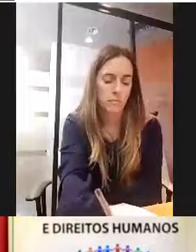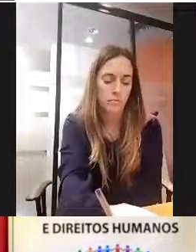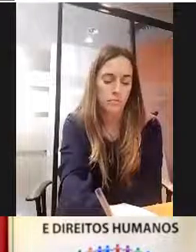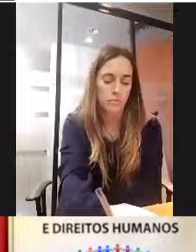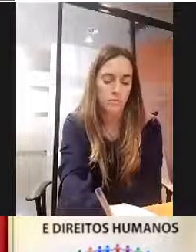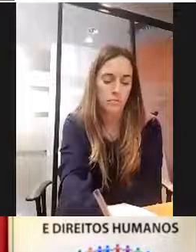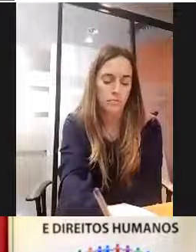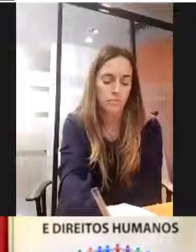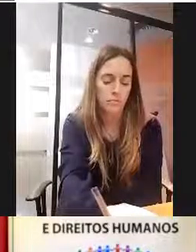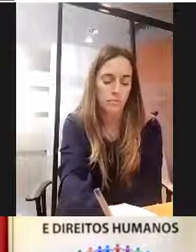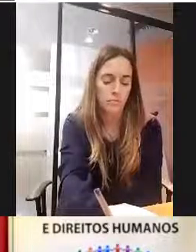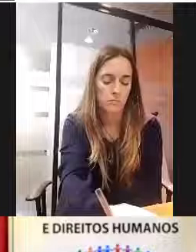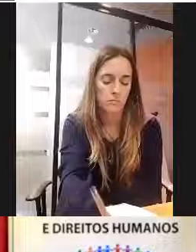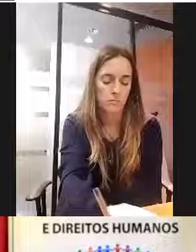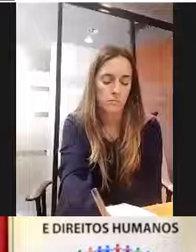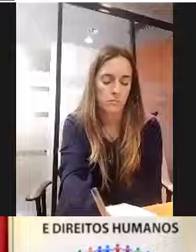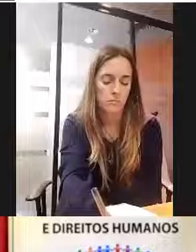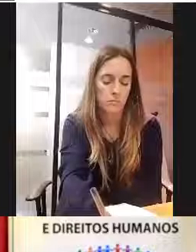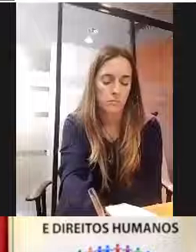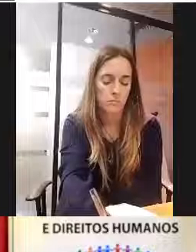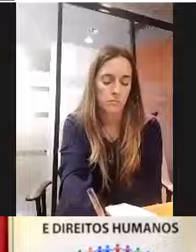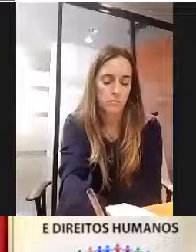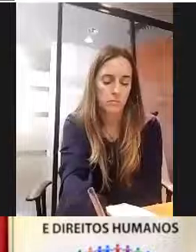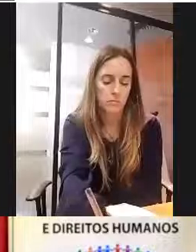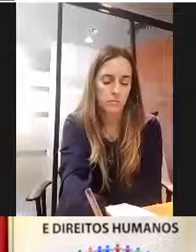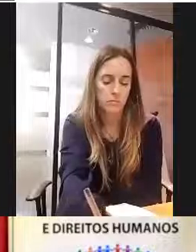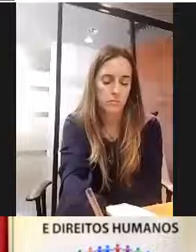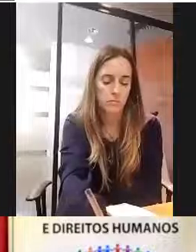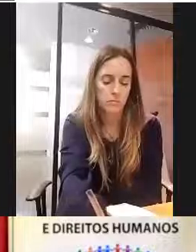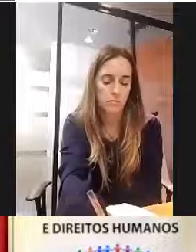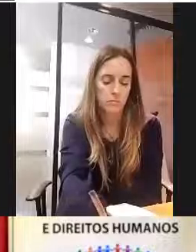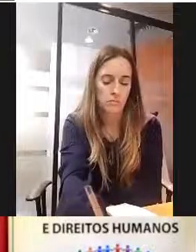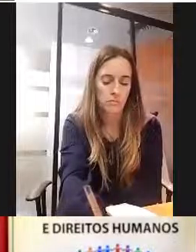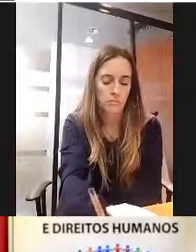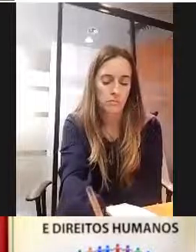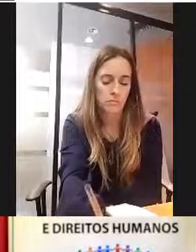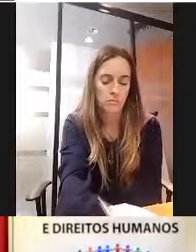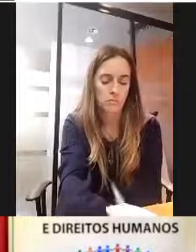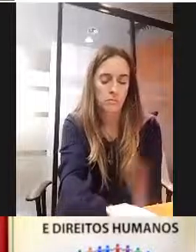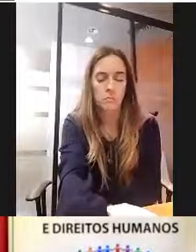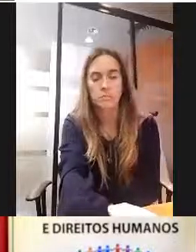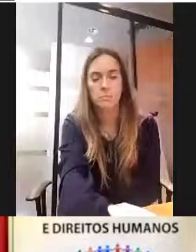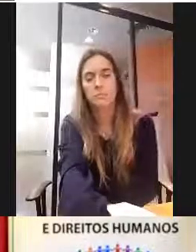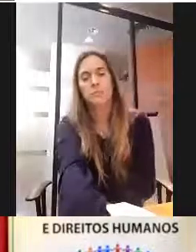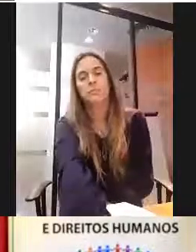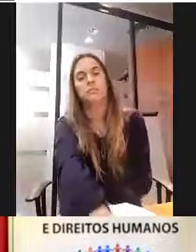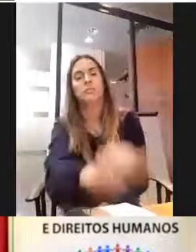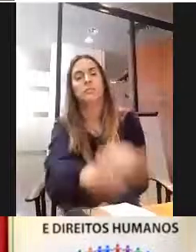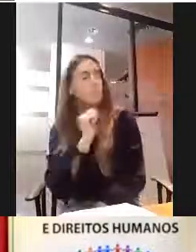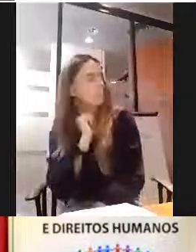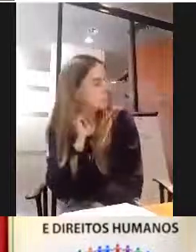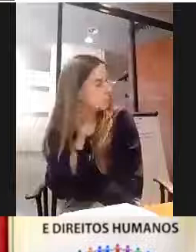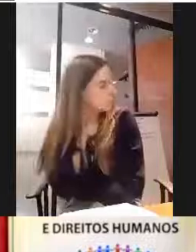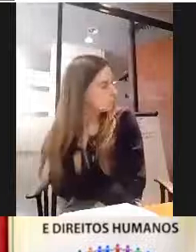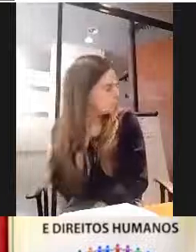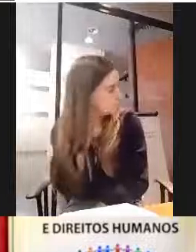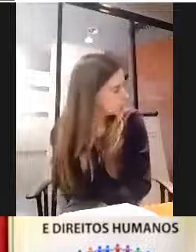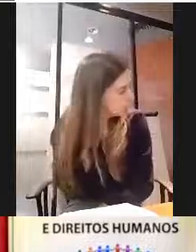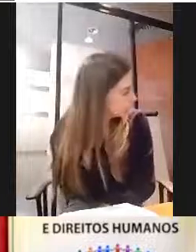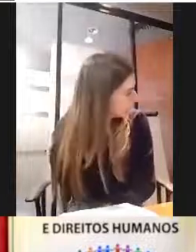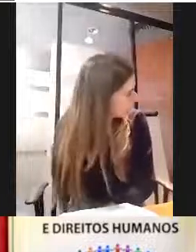hibridaciones de la cultura, esa mistura cultural, como dirían en Brasil,